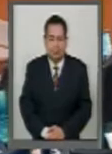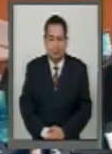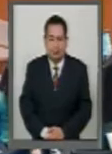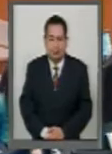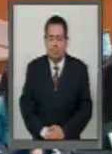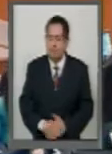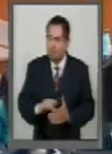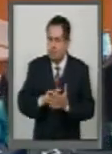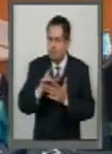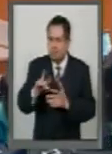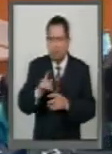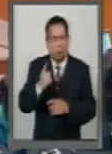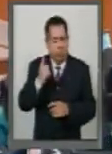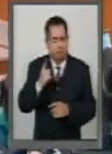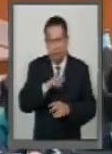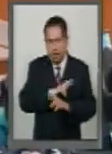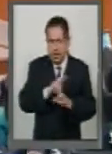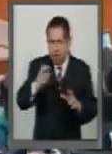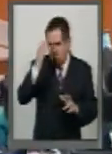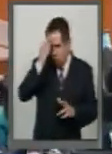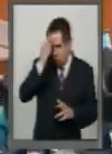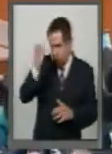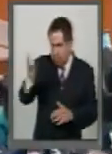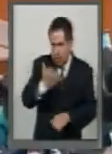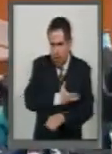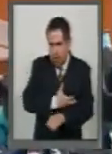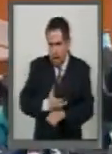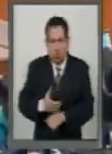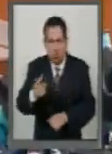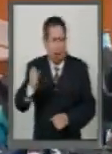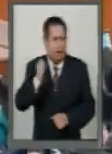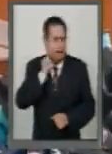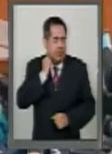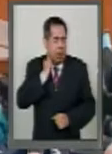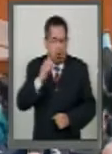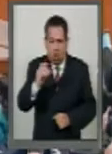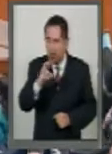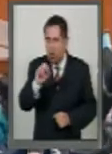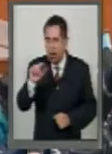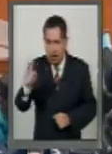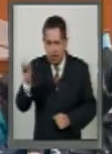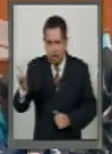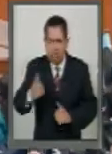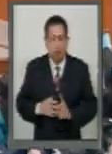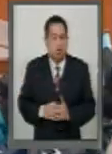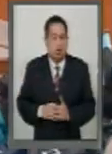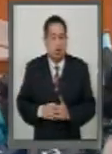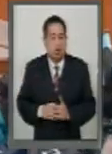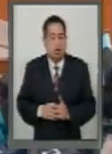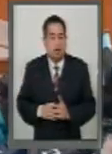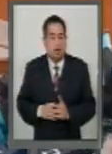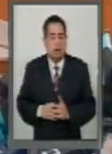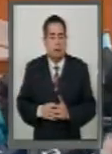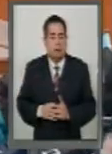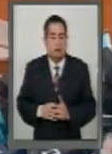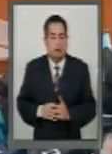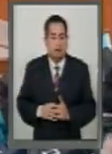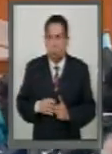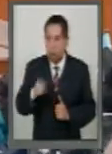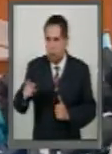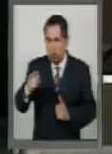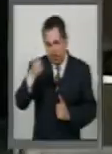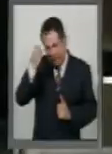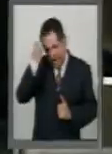Gracias. Para reconocer a nuestro compañero, el senador Corral, la